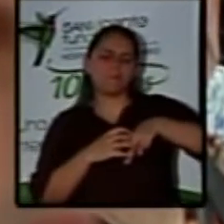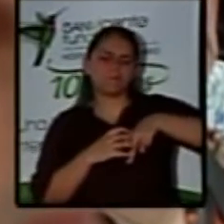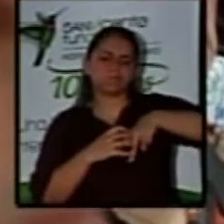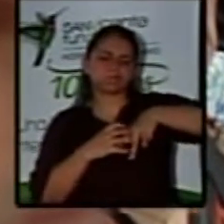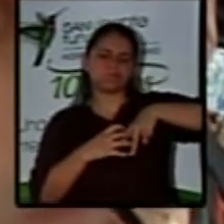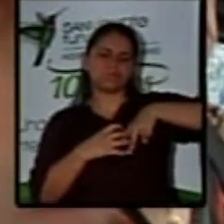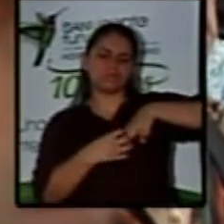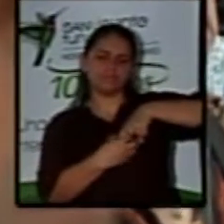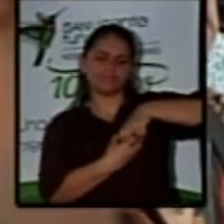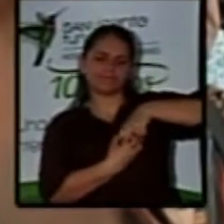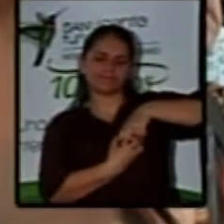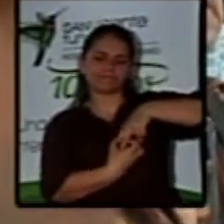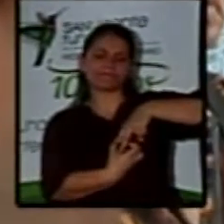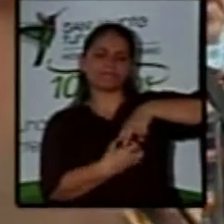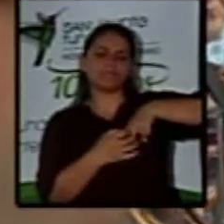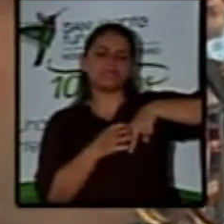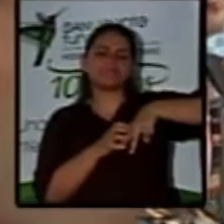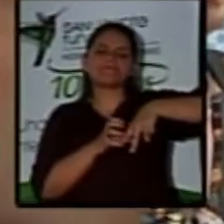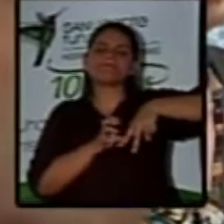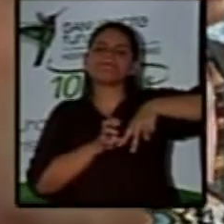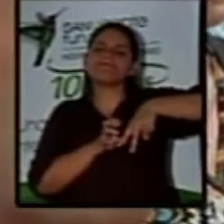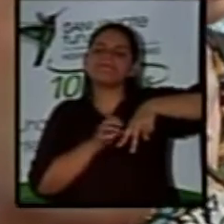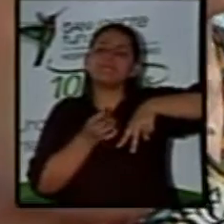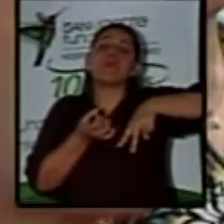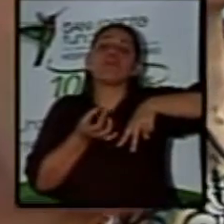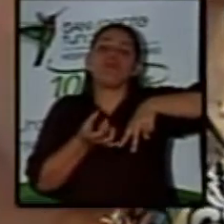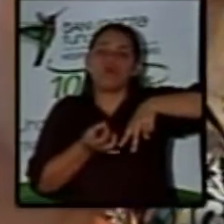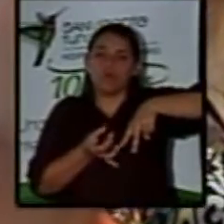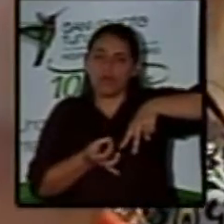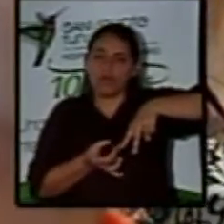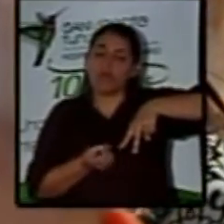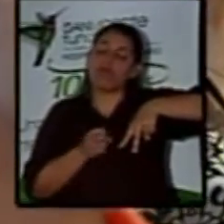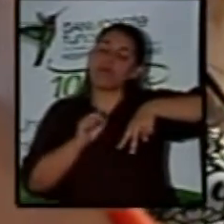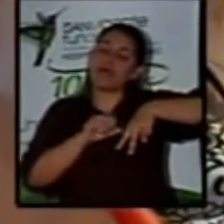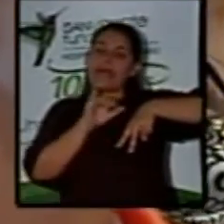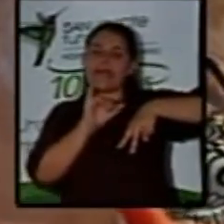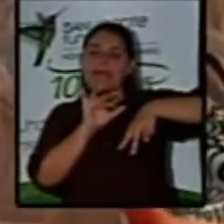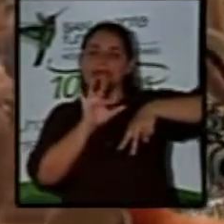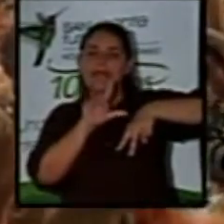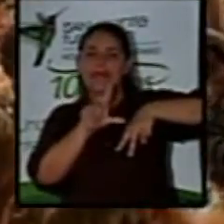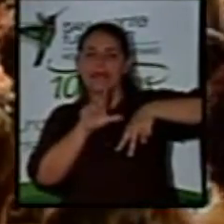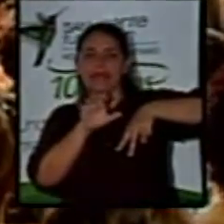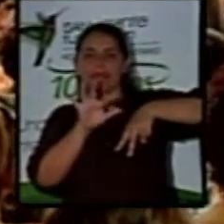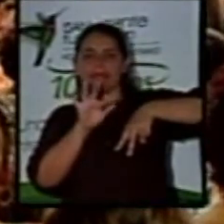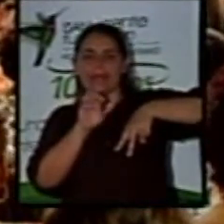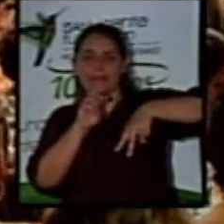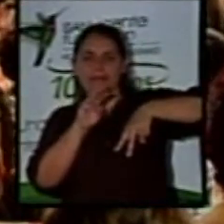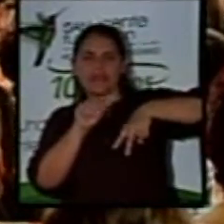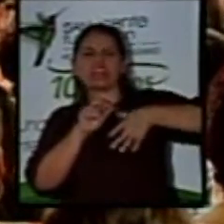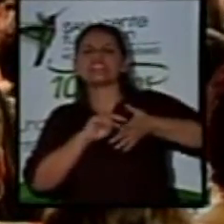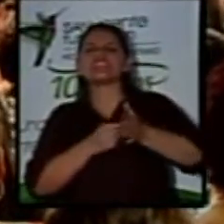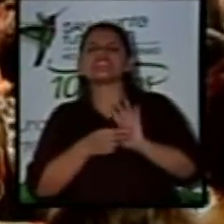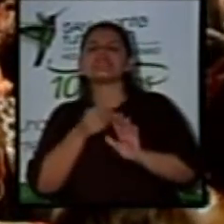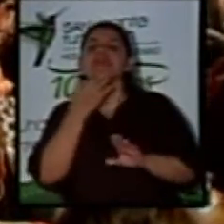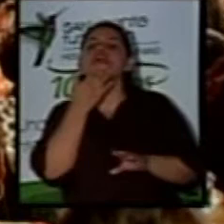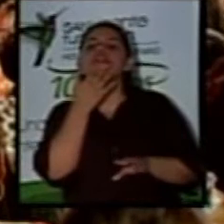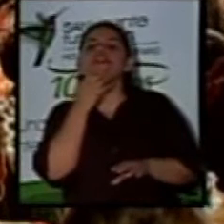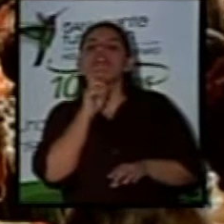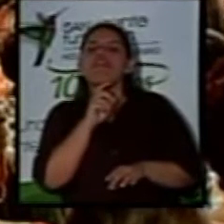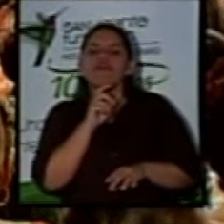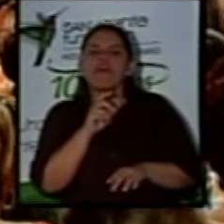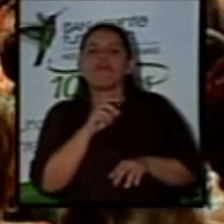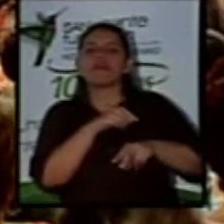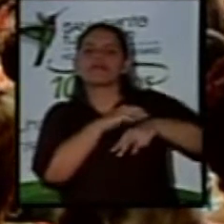decir, la inflamación de la pared de la vena, que es dolorosa, puede tener eritema, o sea, coloración roja y calor en